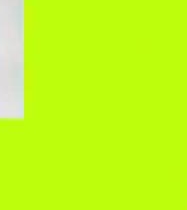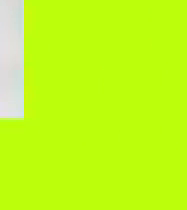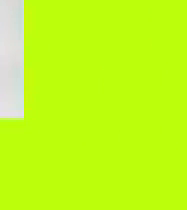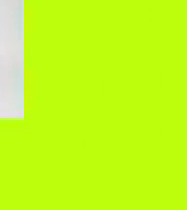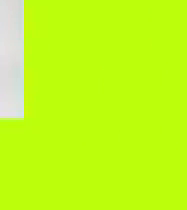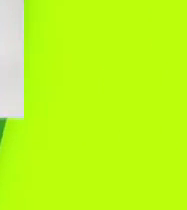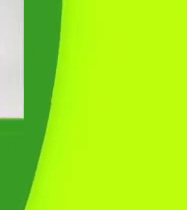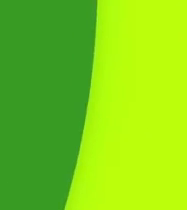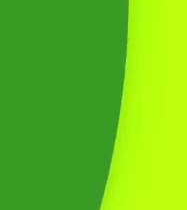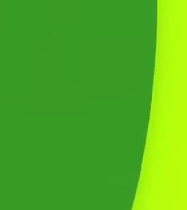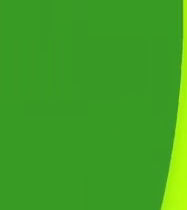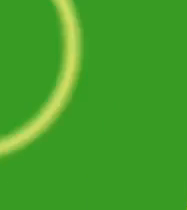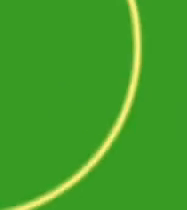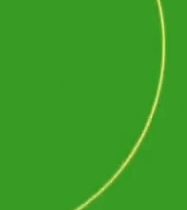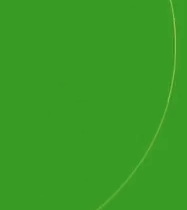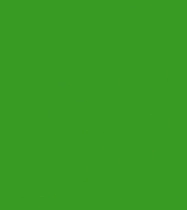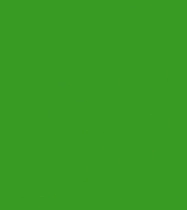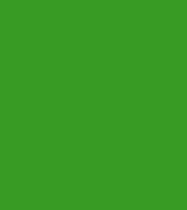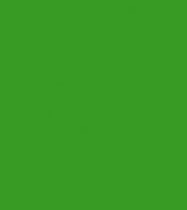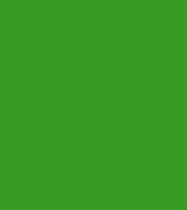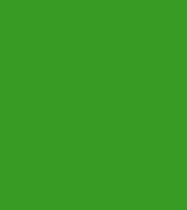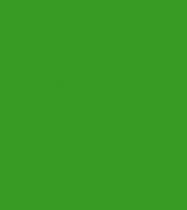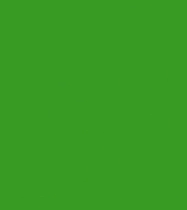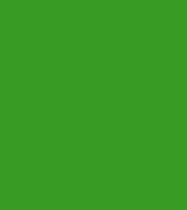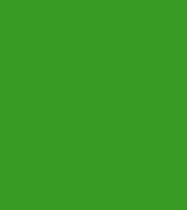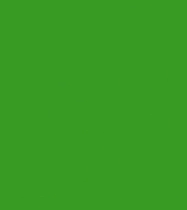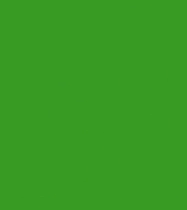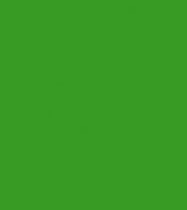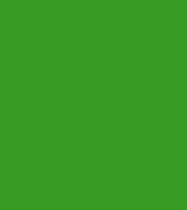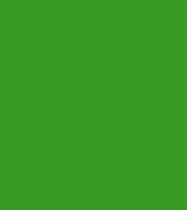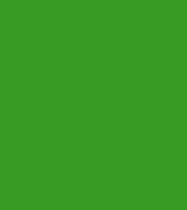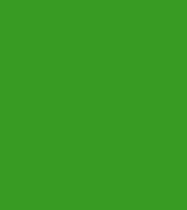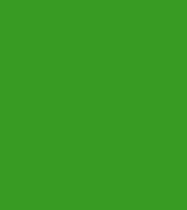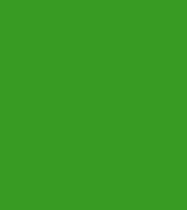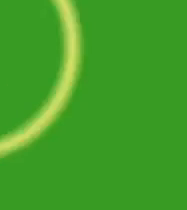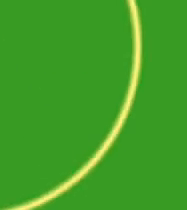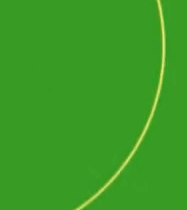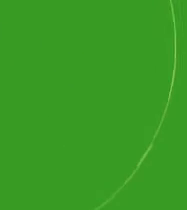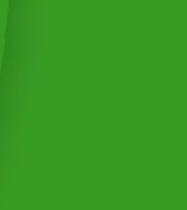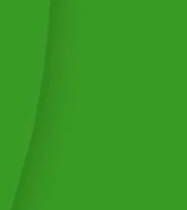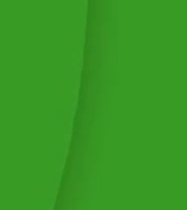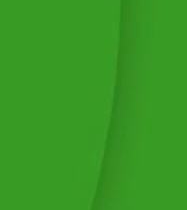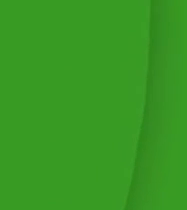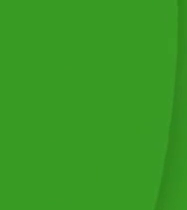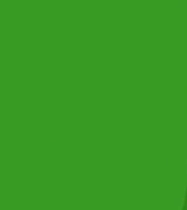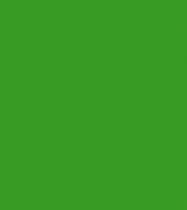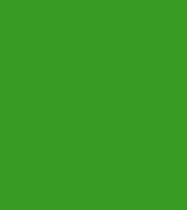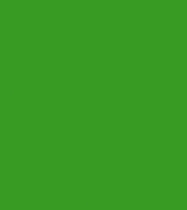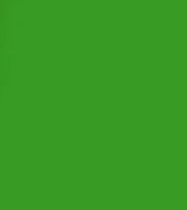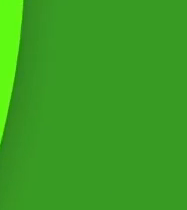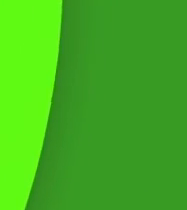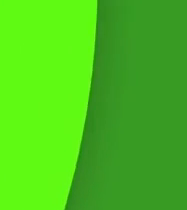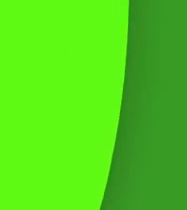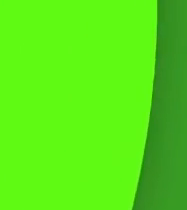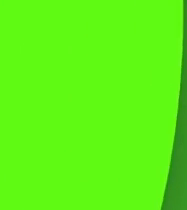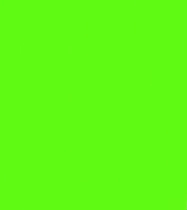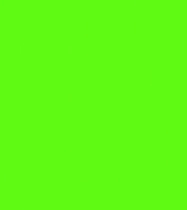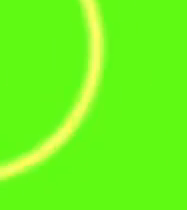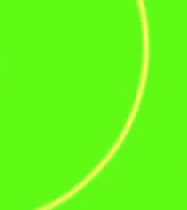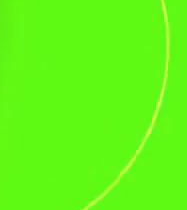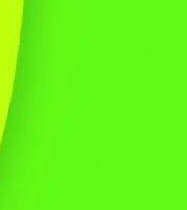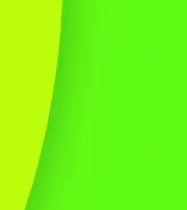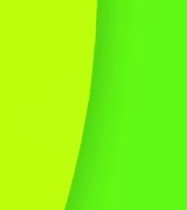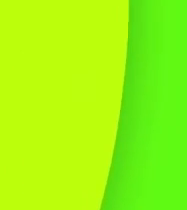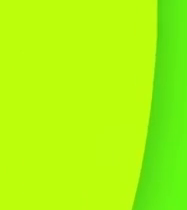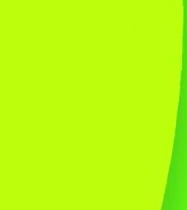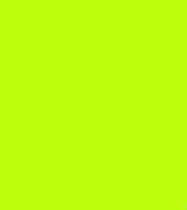payasos miedos pasajeros son uno de los factores de 7 meses a un año la angustia de